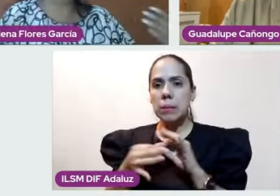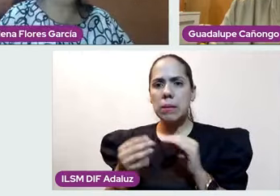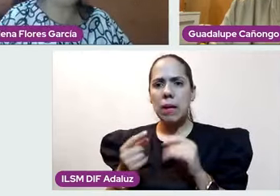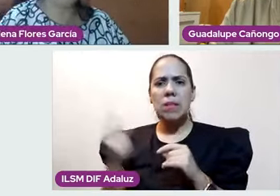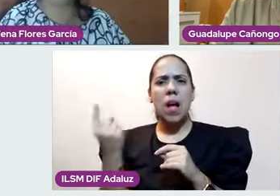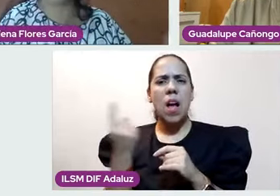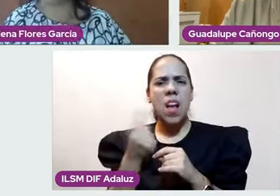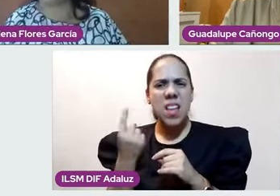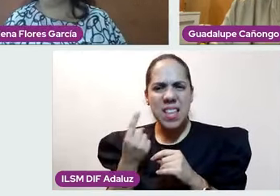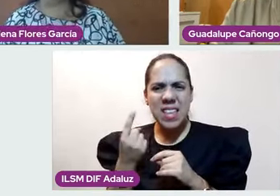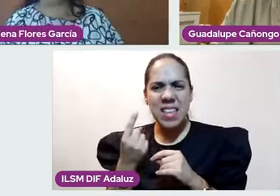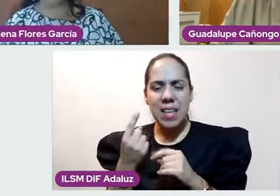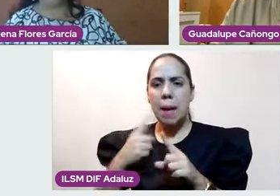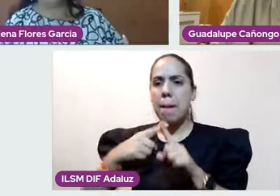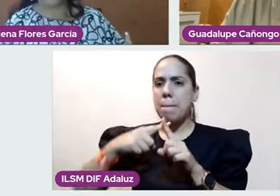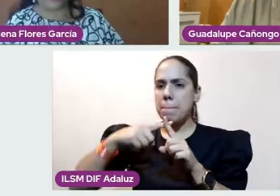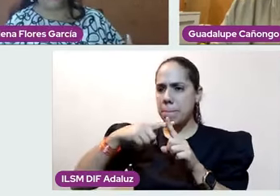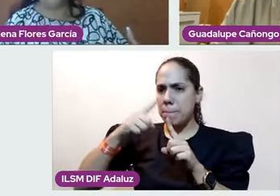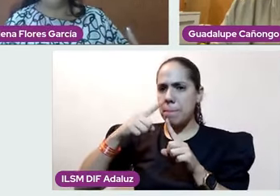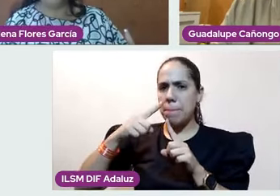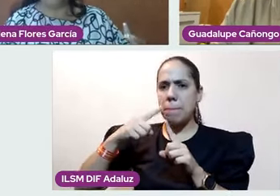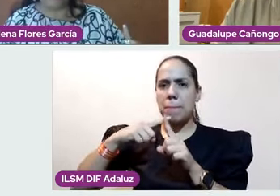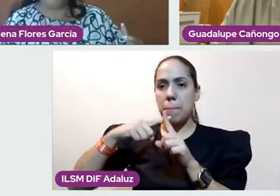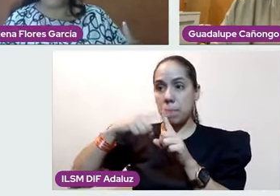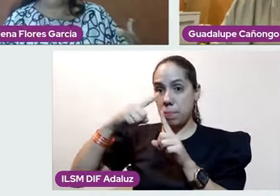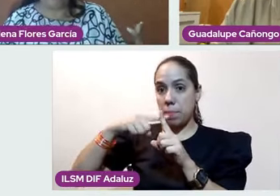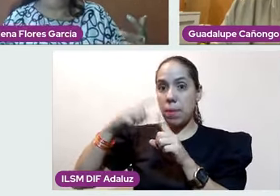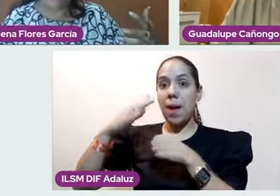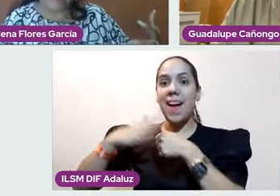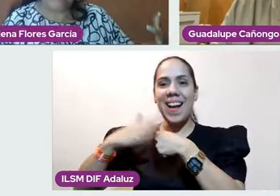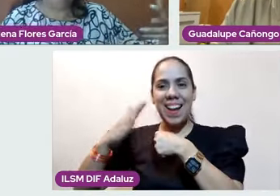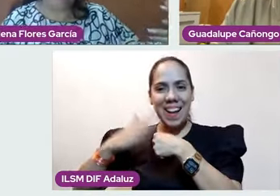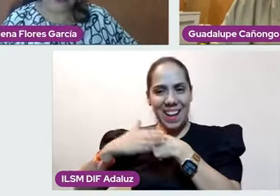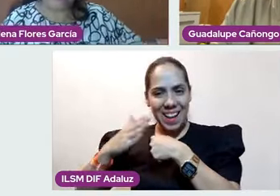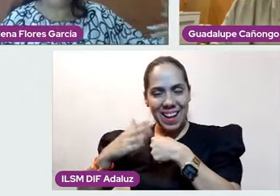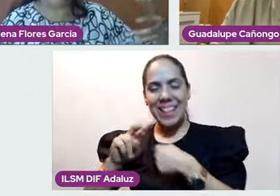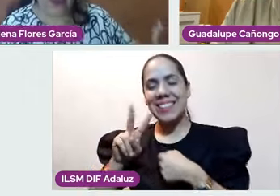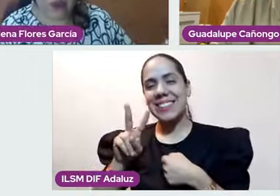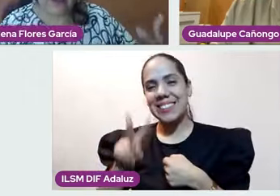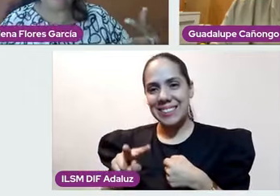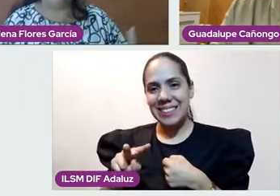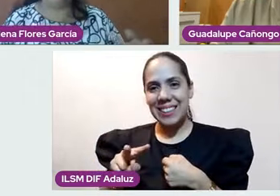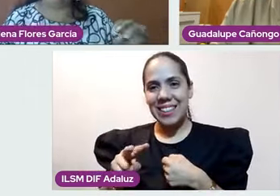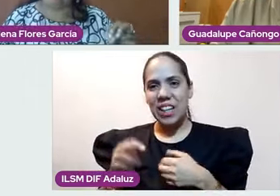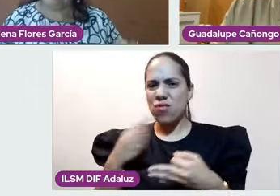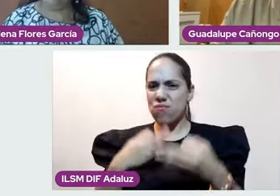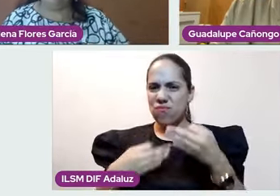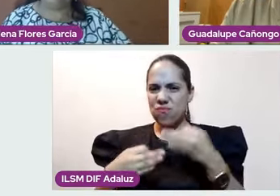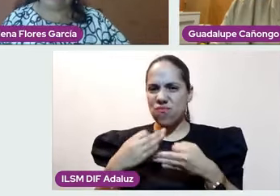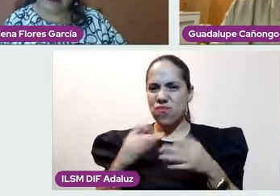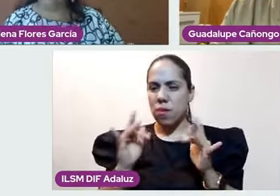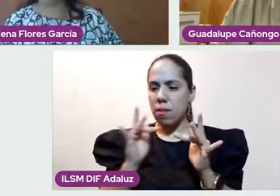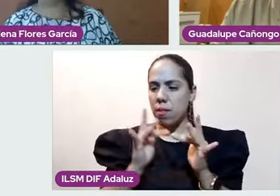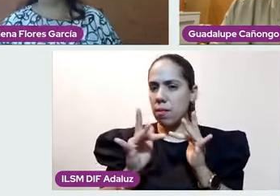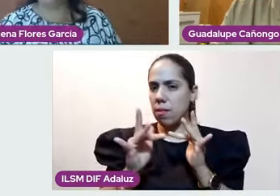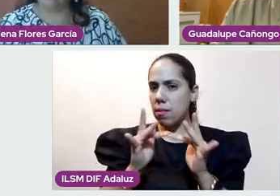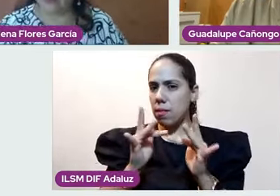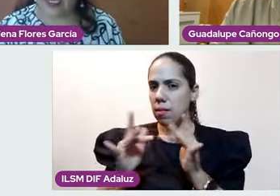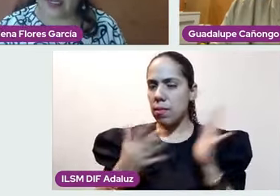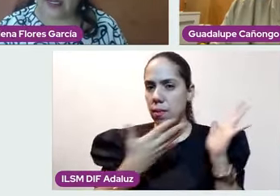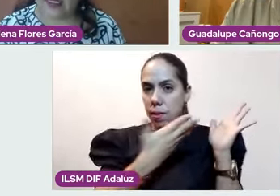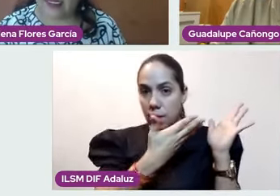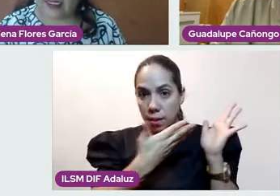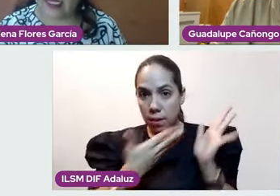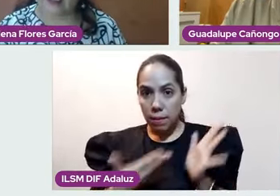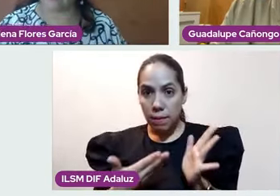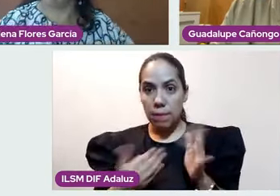positivas, beneficios, ¿no?, nos podría traer hoy día, digo, para aquellas personas que todavía dicen, yo me resisto a tener un